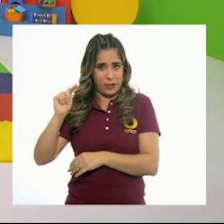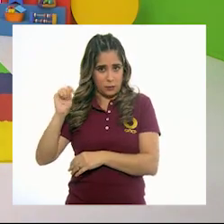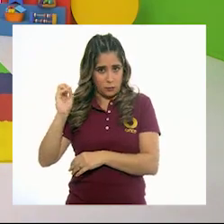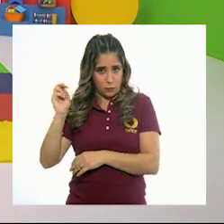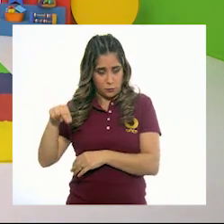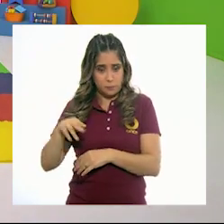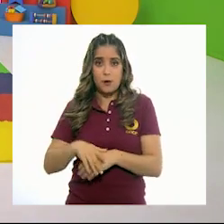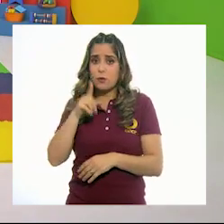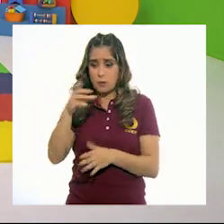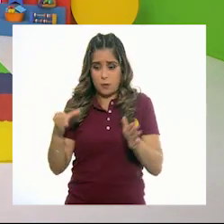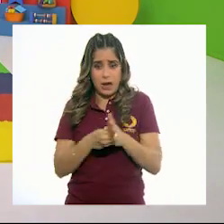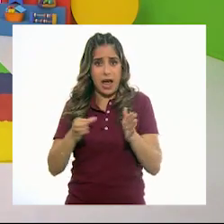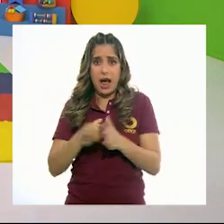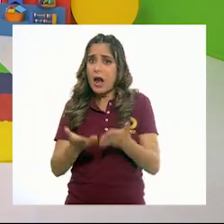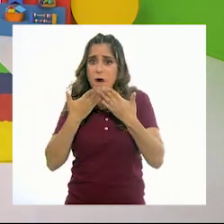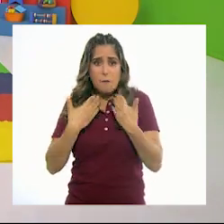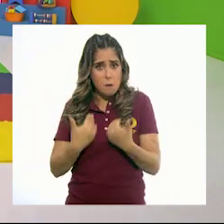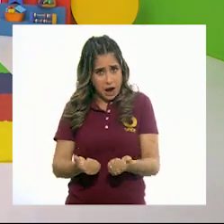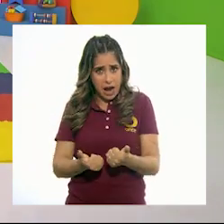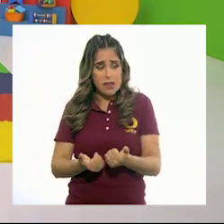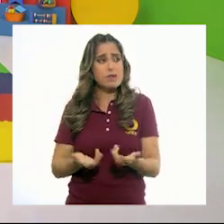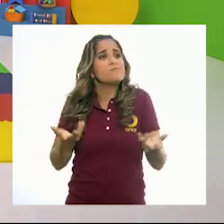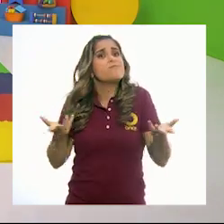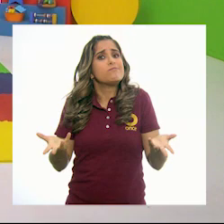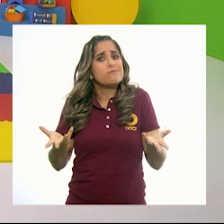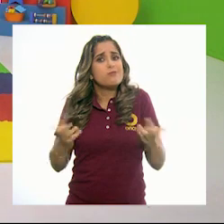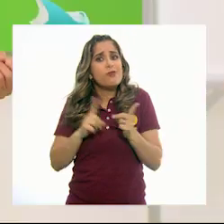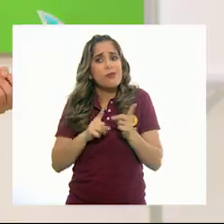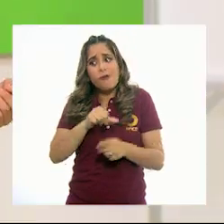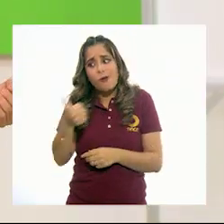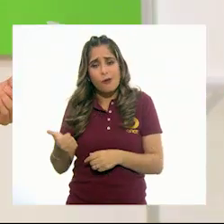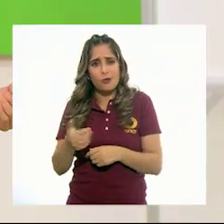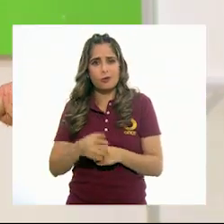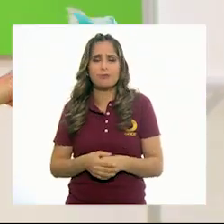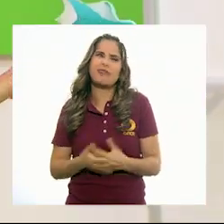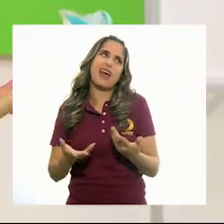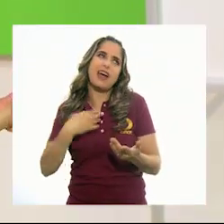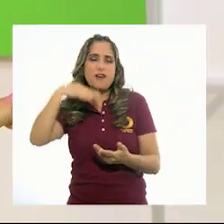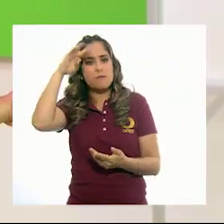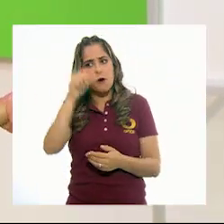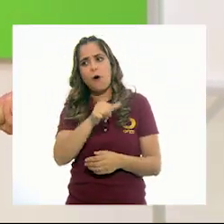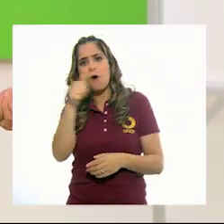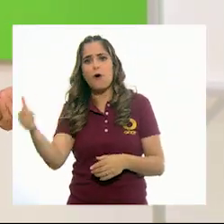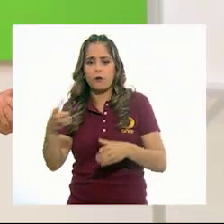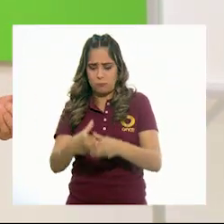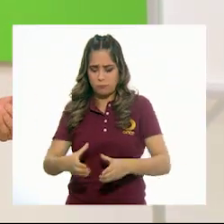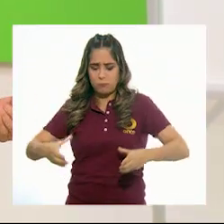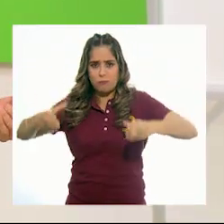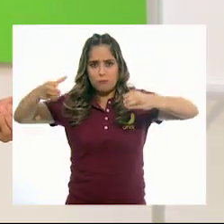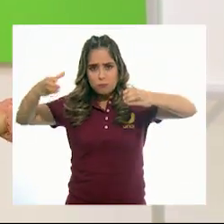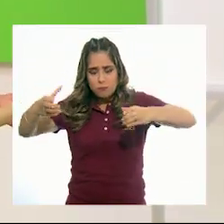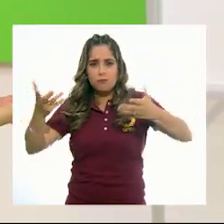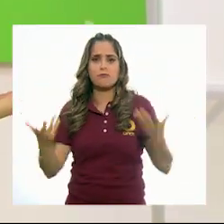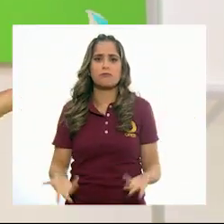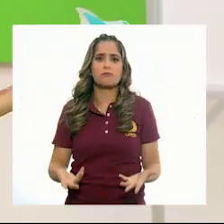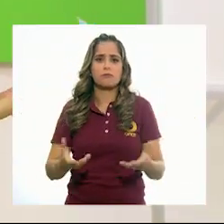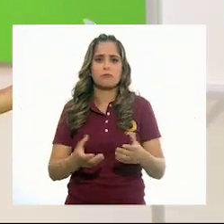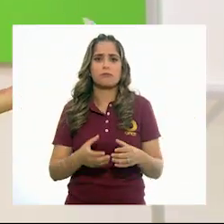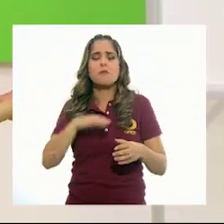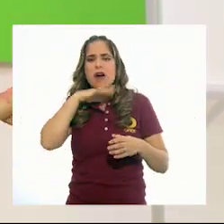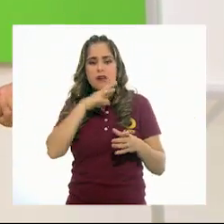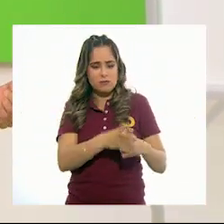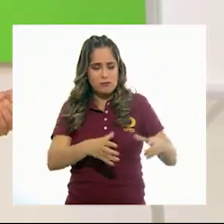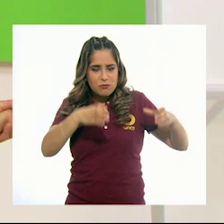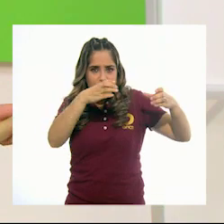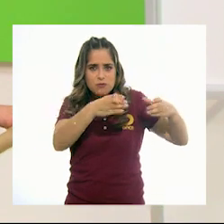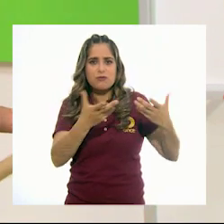Si no tienen caja de cartón, ¿dónde las vamos a poner, Sohar? Podemos sustituirla por un cesto, bien. Un bote, algo que tengas a